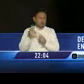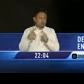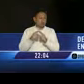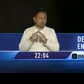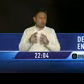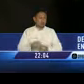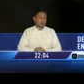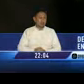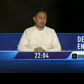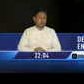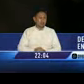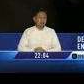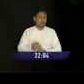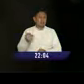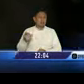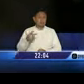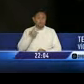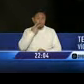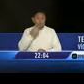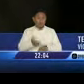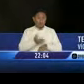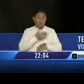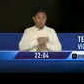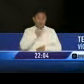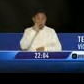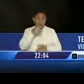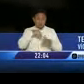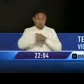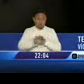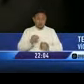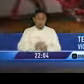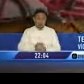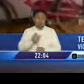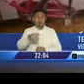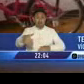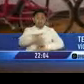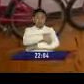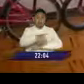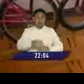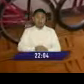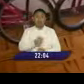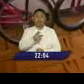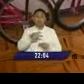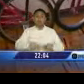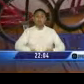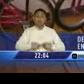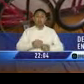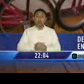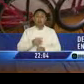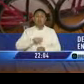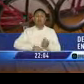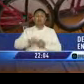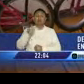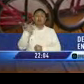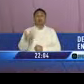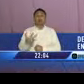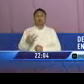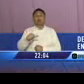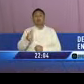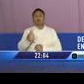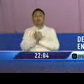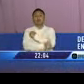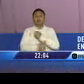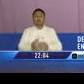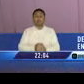afectados. Estaba adentro, yo lo vi una vez adentro en los pasillos. Quienes viven aquí tienen tres hijas, son extranjeros. Se